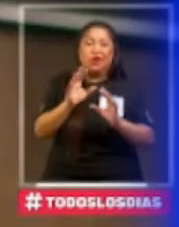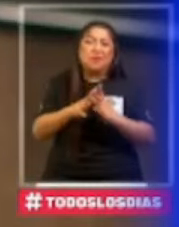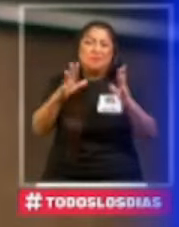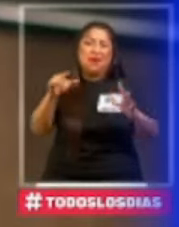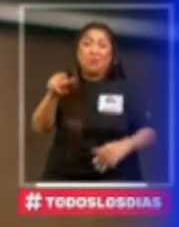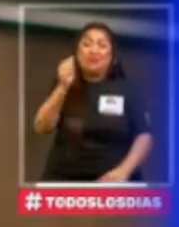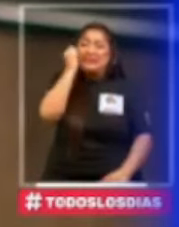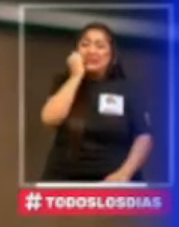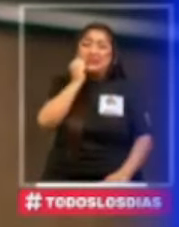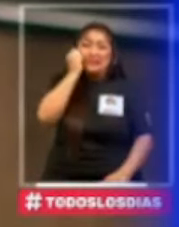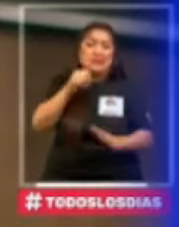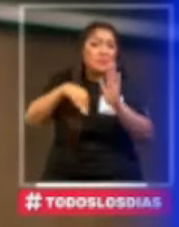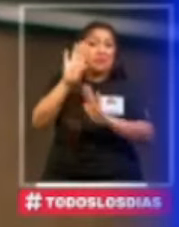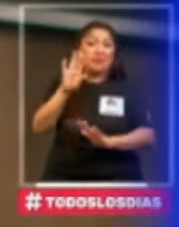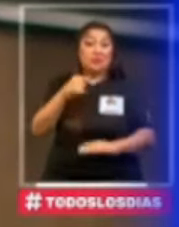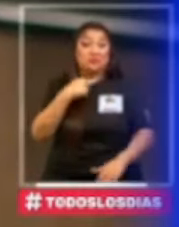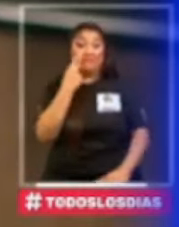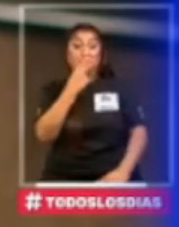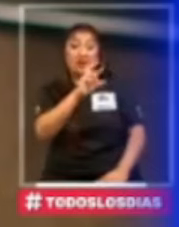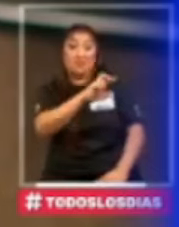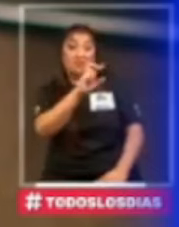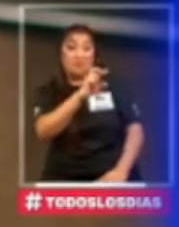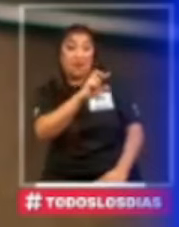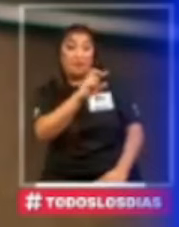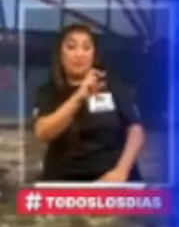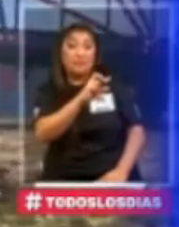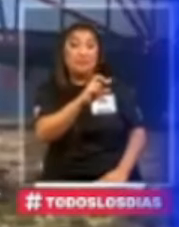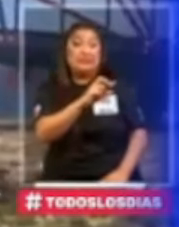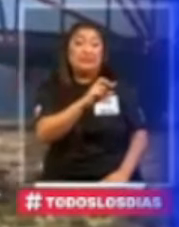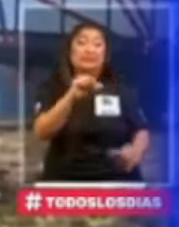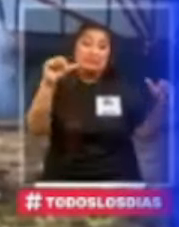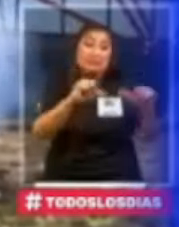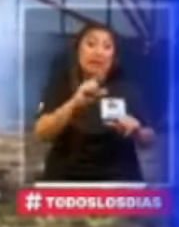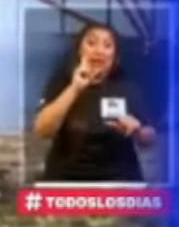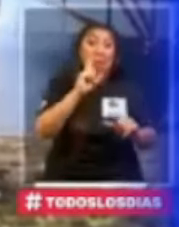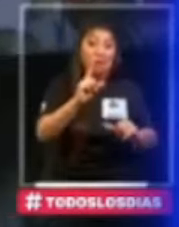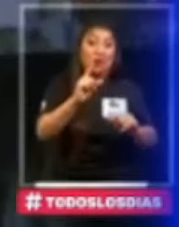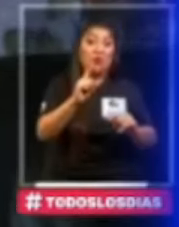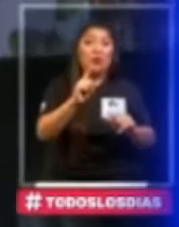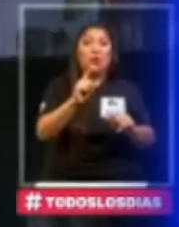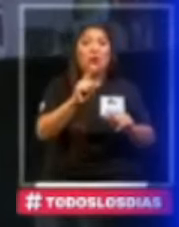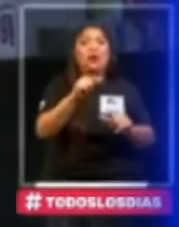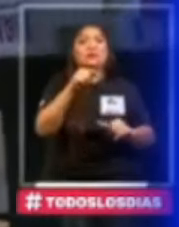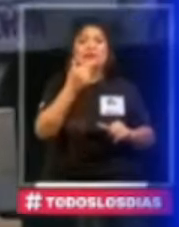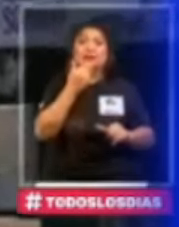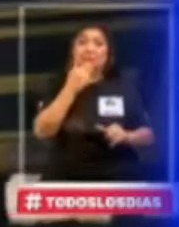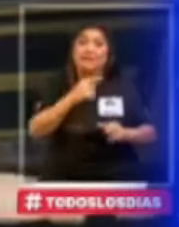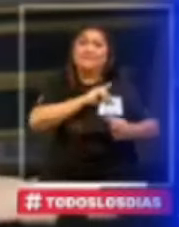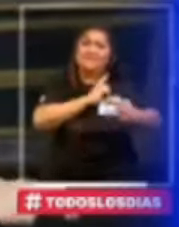padre muy mal, pero a la vez también verlo bien para parar un circo, sacando a toda la familia adelante.